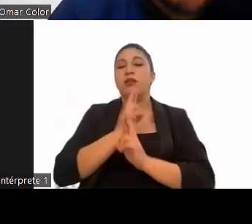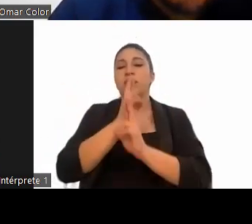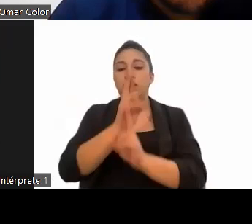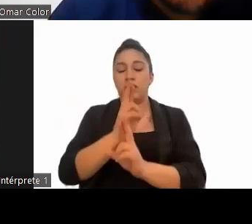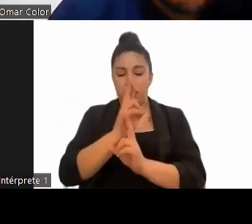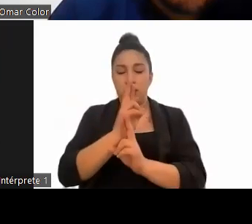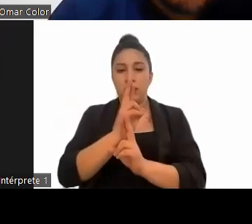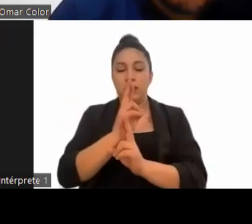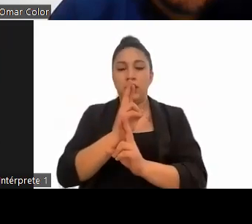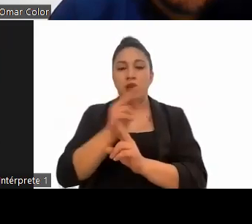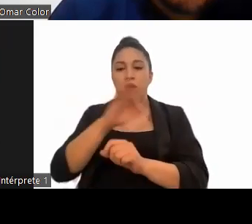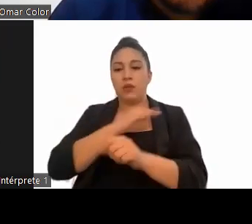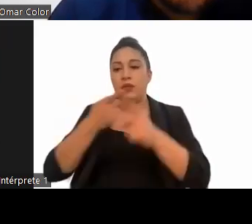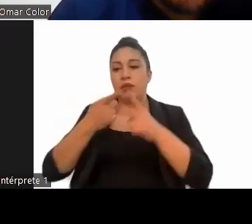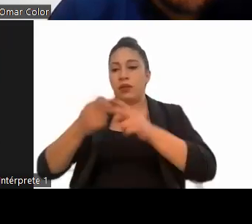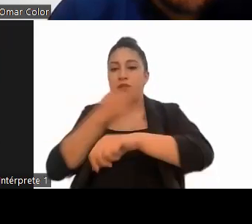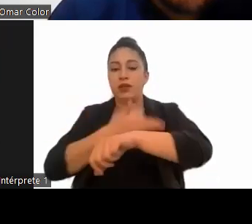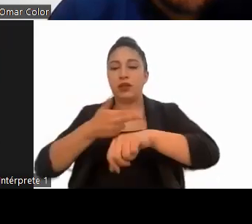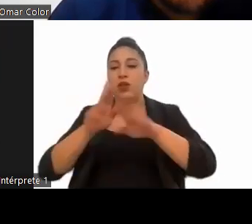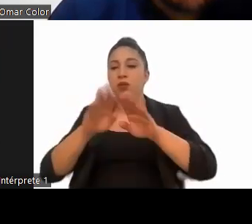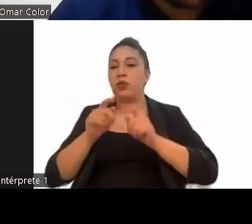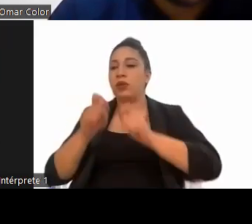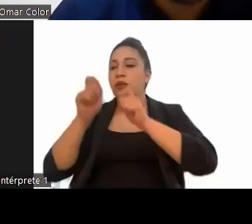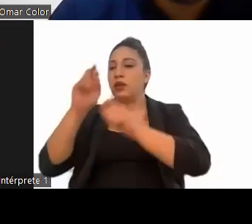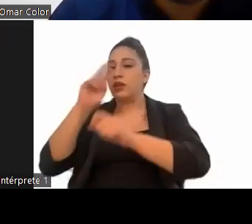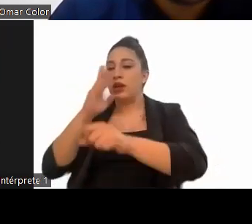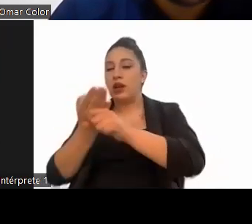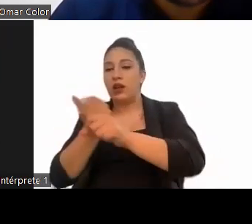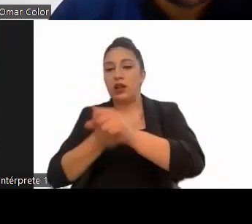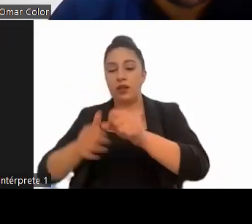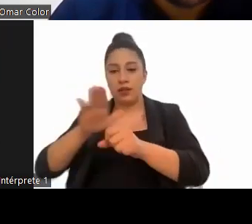determinarlo, inicie el procedimiento de responsabilidad administrativa que corresponda.